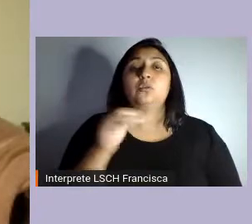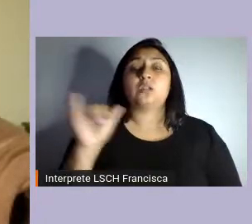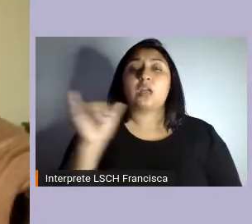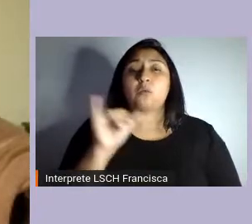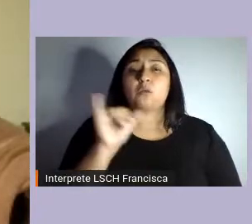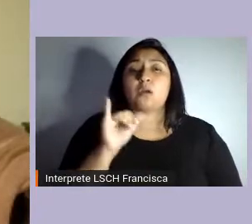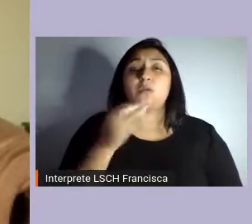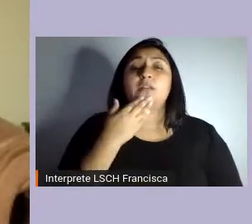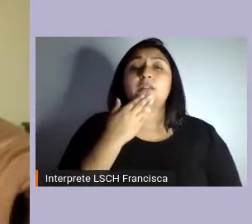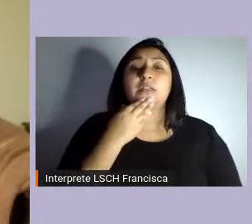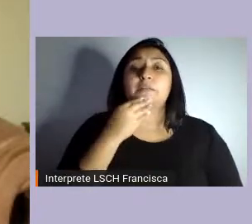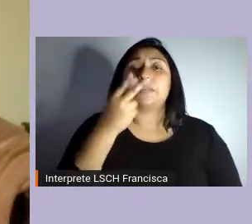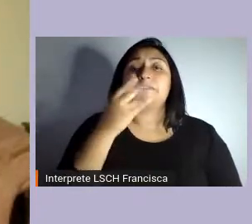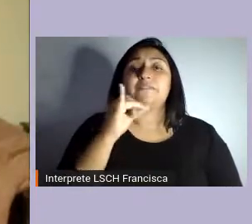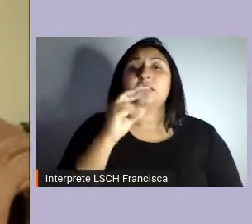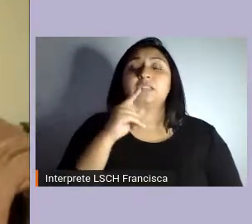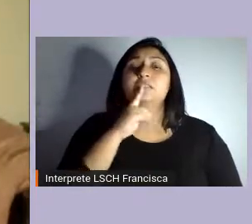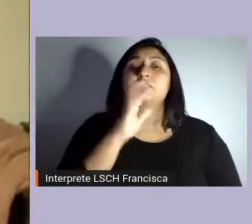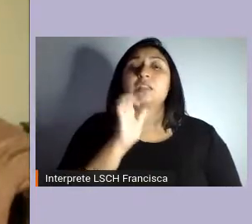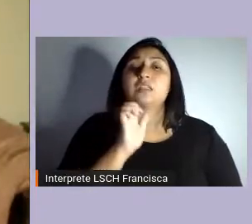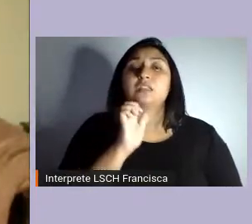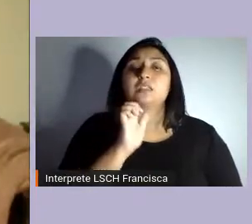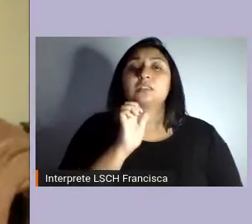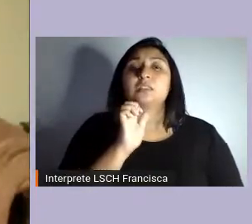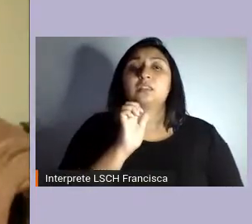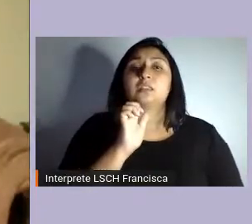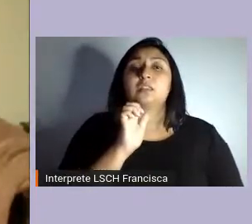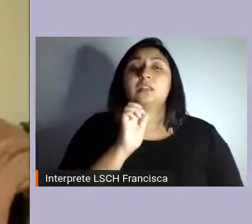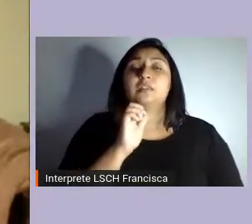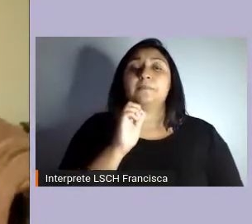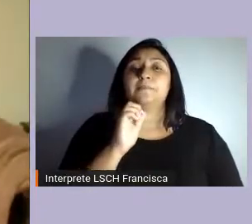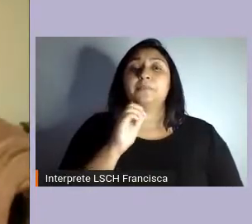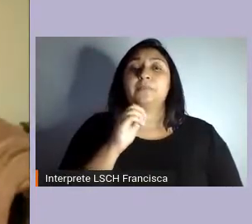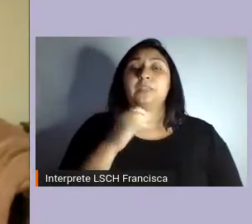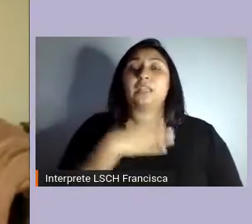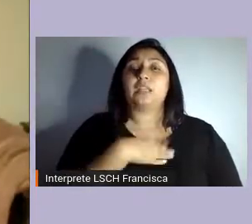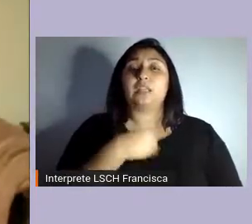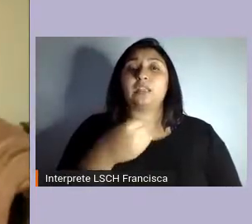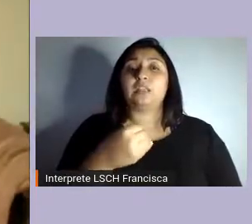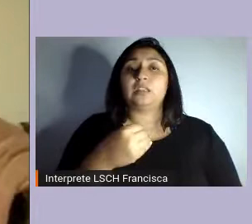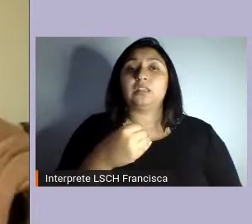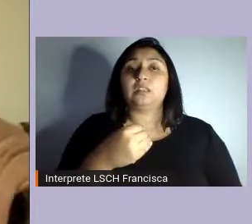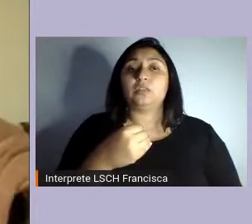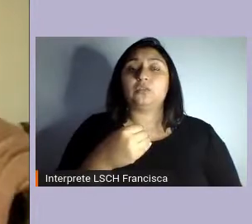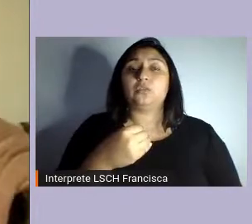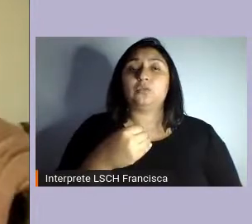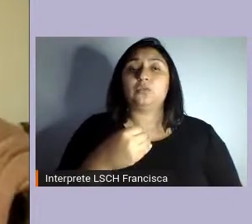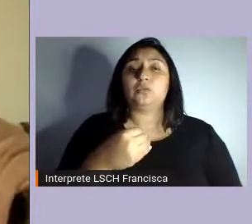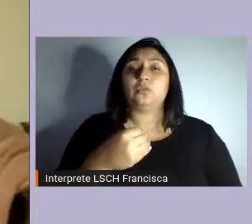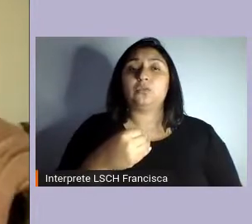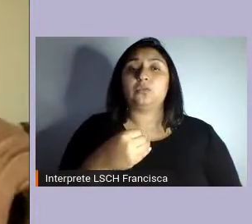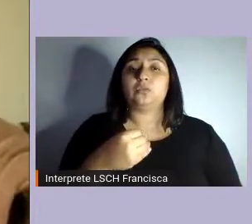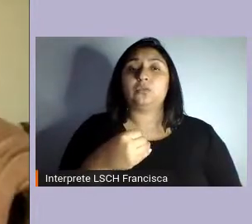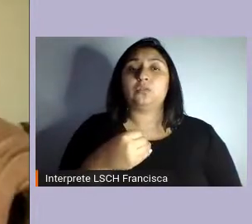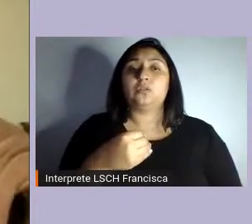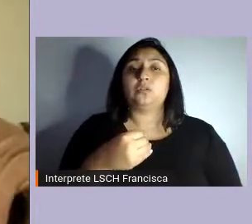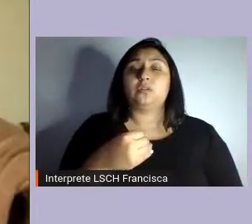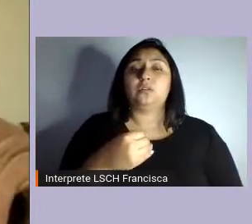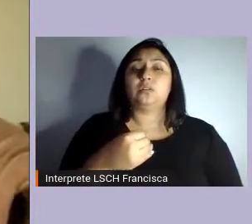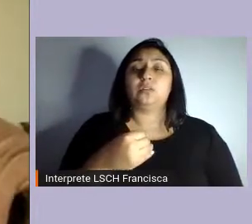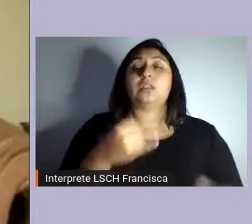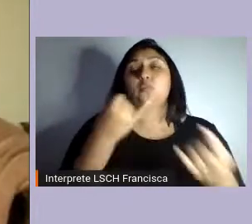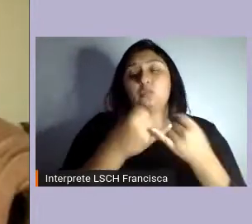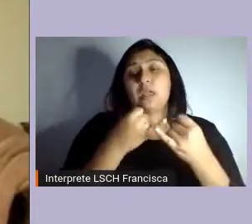también siendo muy bebé, que era hijo de uno del Acario Guaso chileno, su amigo